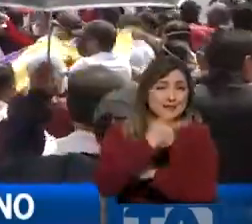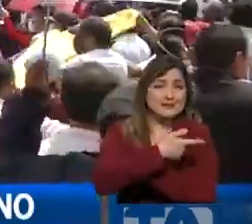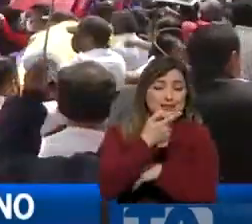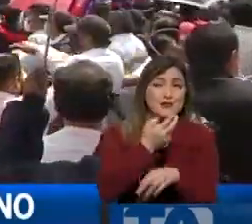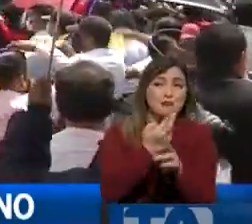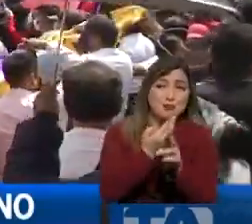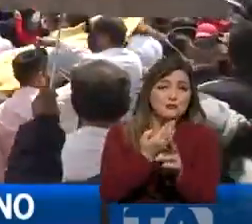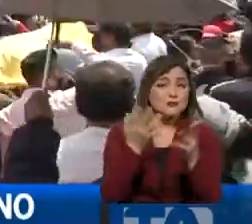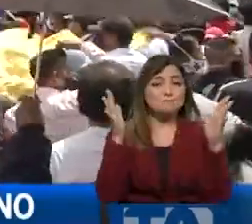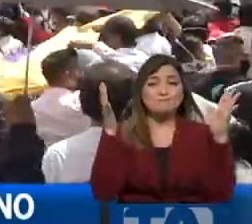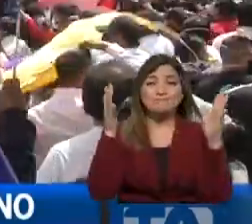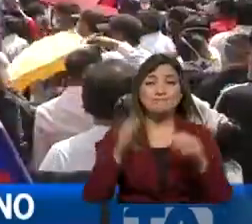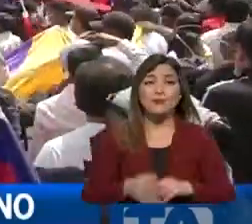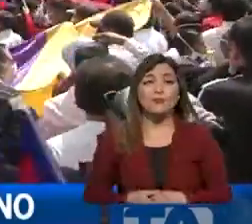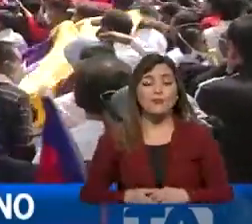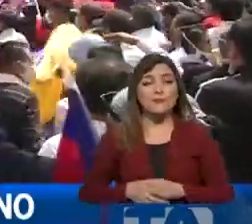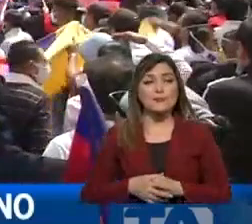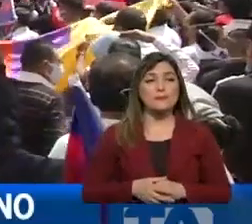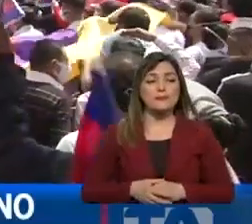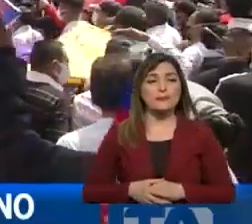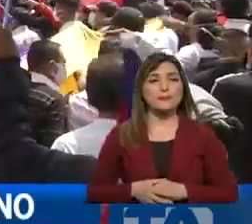capital de los ecuatorianos.